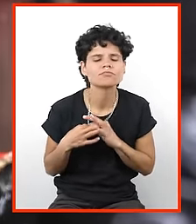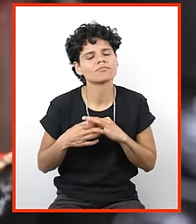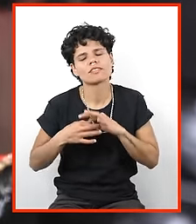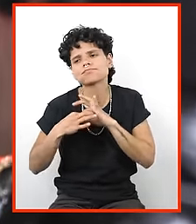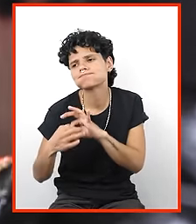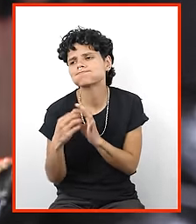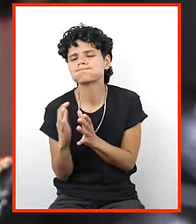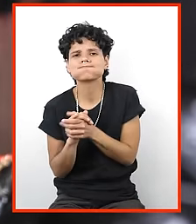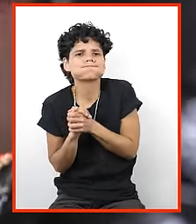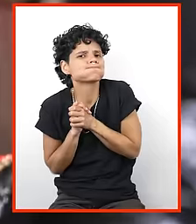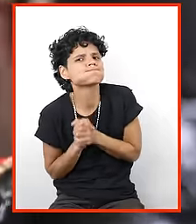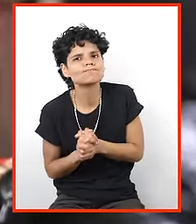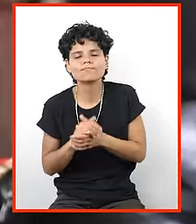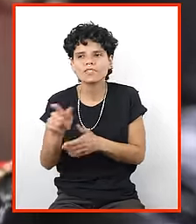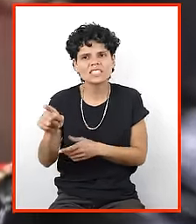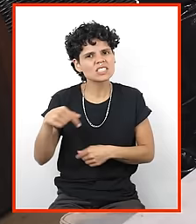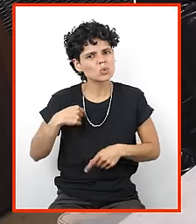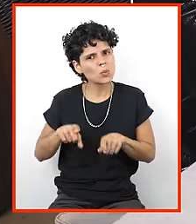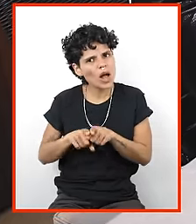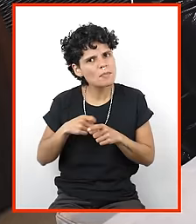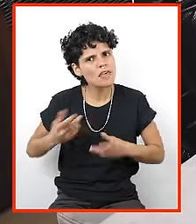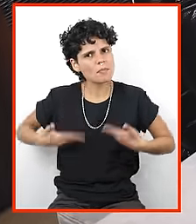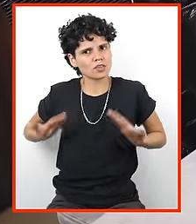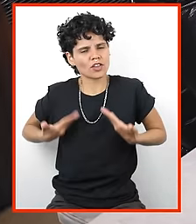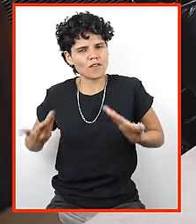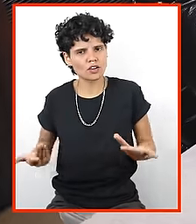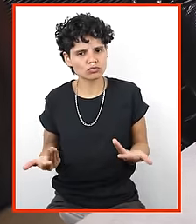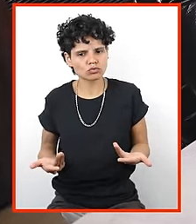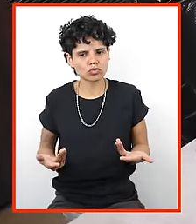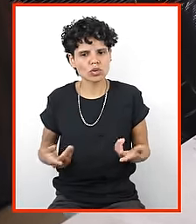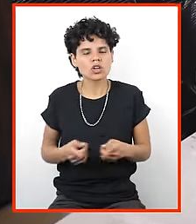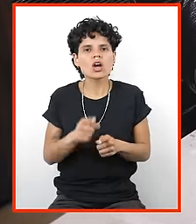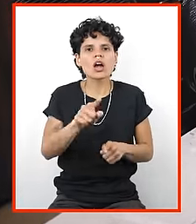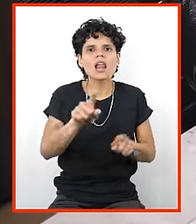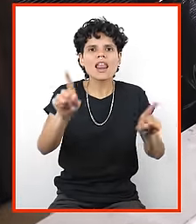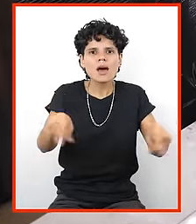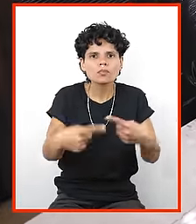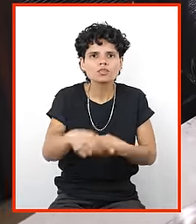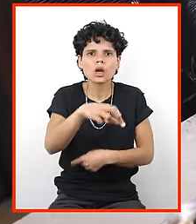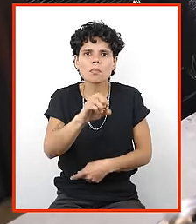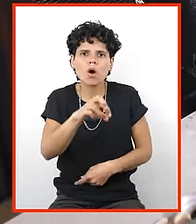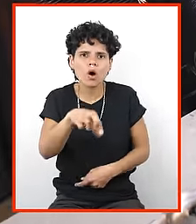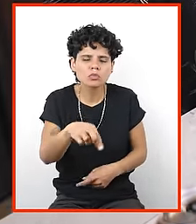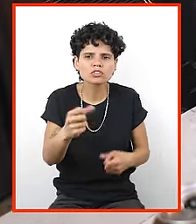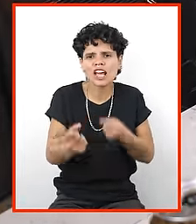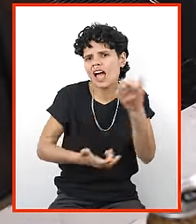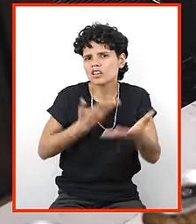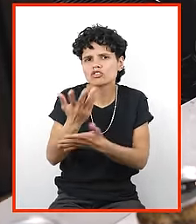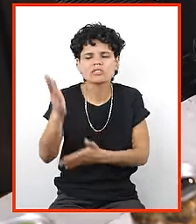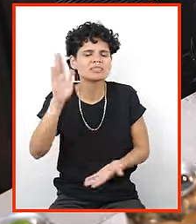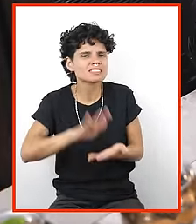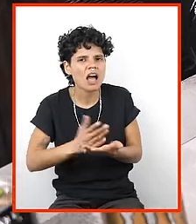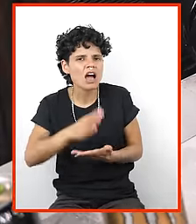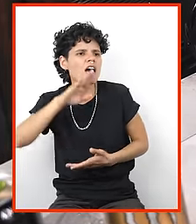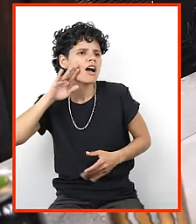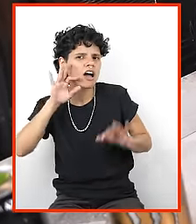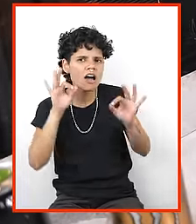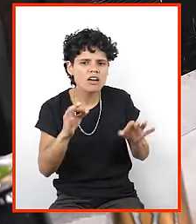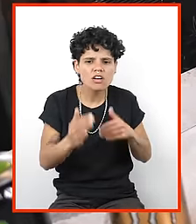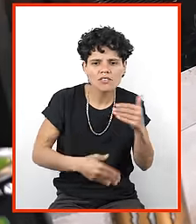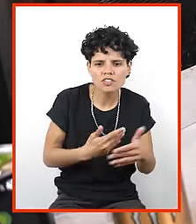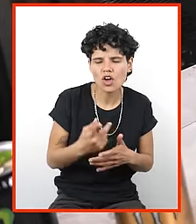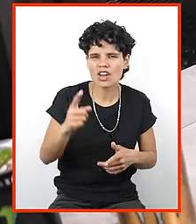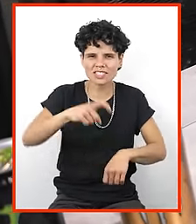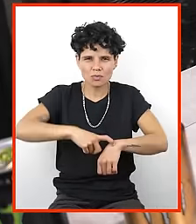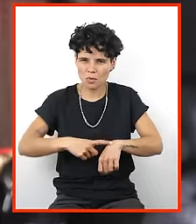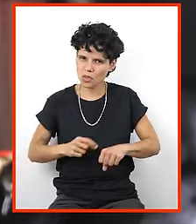Y desde ahí como que ese siempre ha sido mi motivación, habitar el pop generando como contenidos sanos, constructivos. Y ahora igual estoy